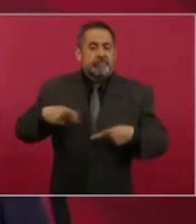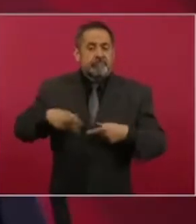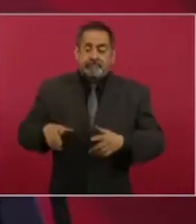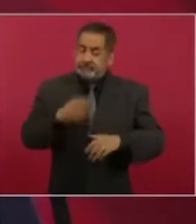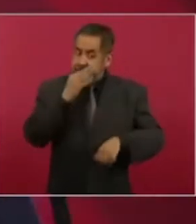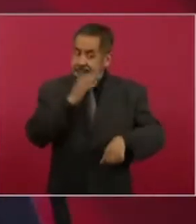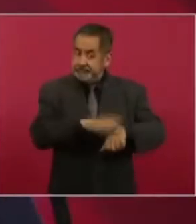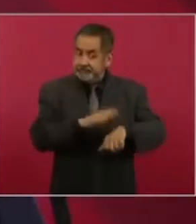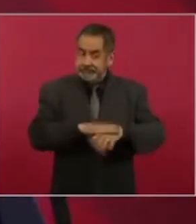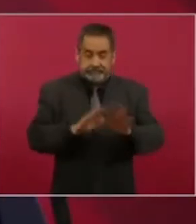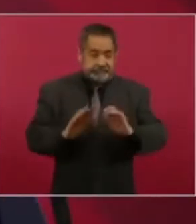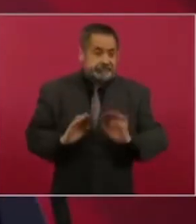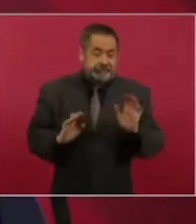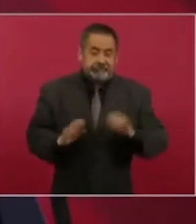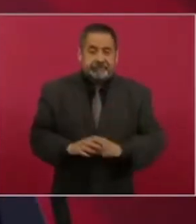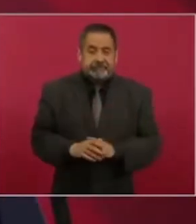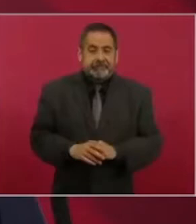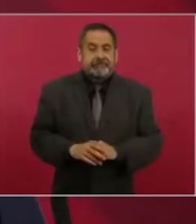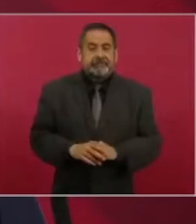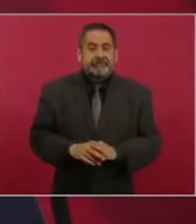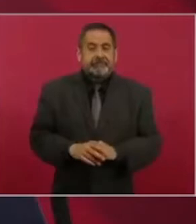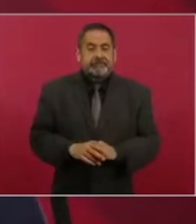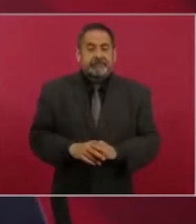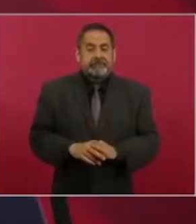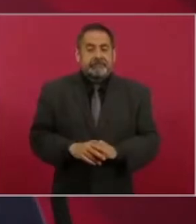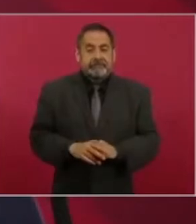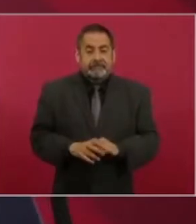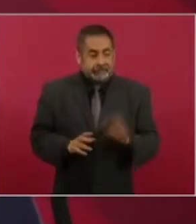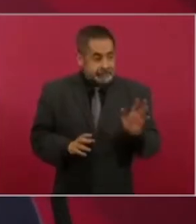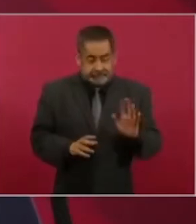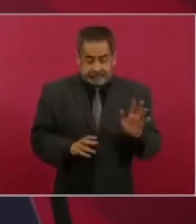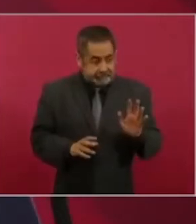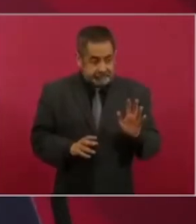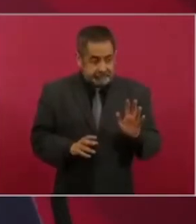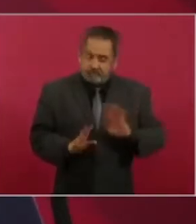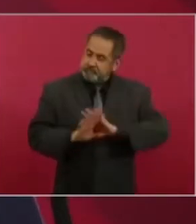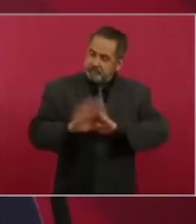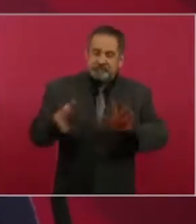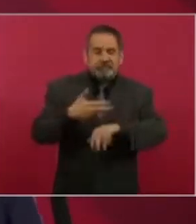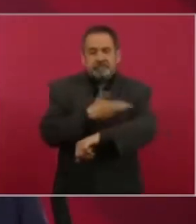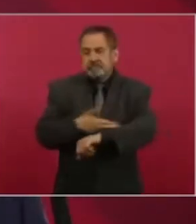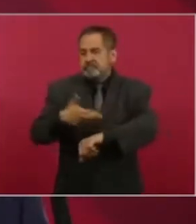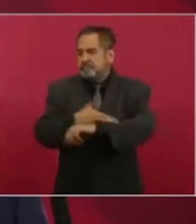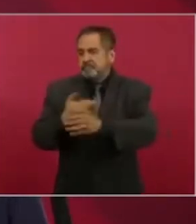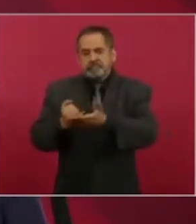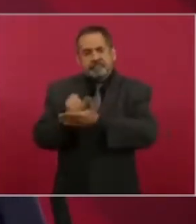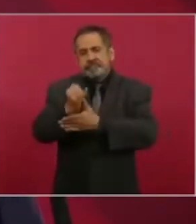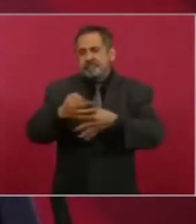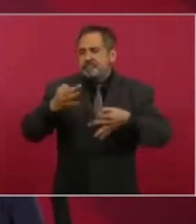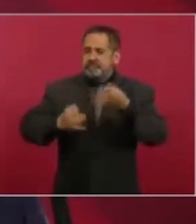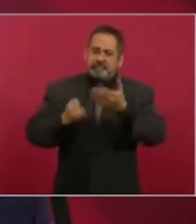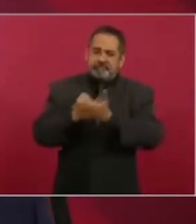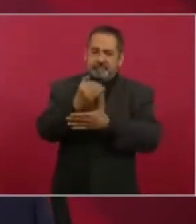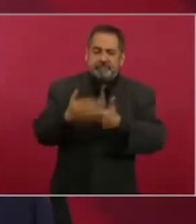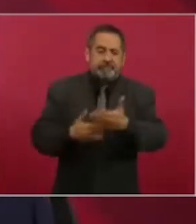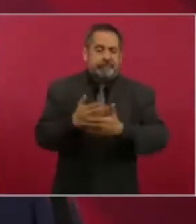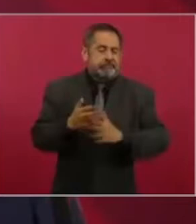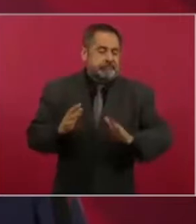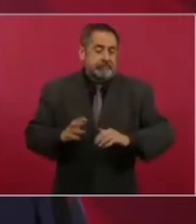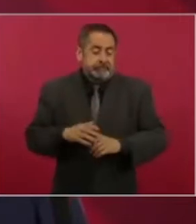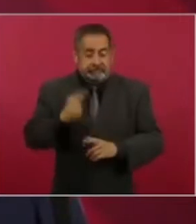Entonces nos vamos a procedimientos legales y también algunos